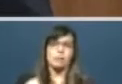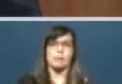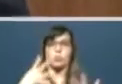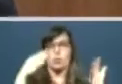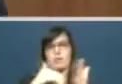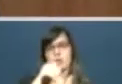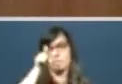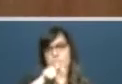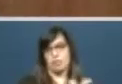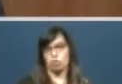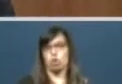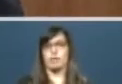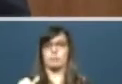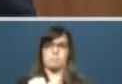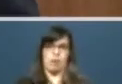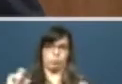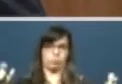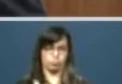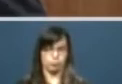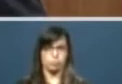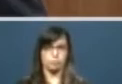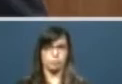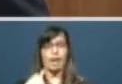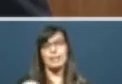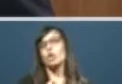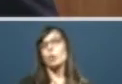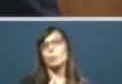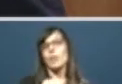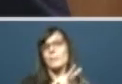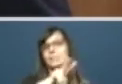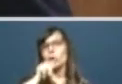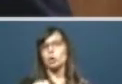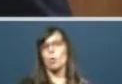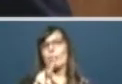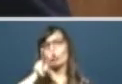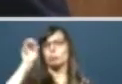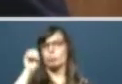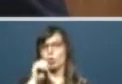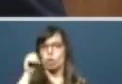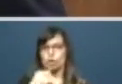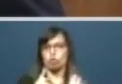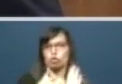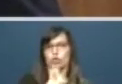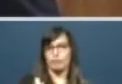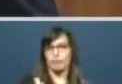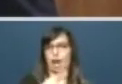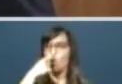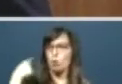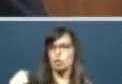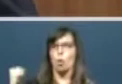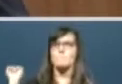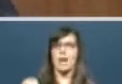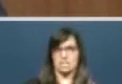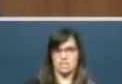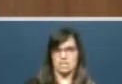la tasa de paro de la comunidad fue del 22 2% medio punto inferior a la de hace un año y